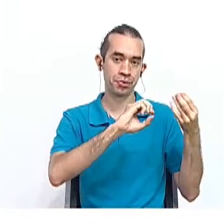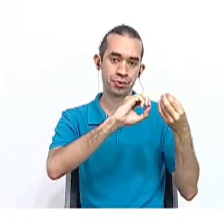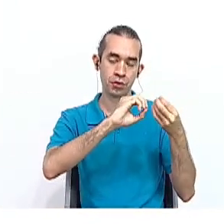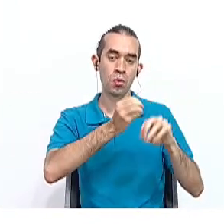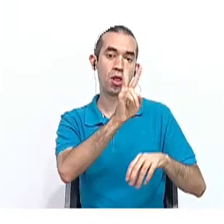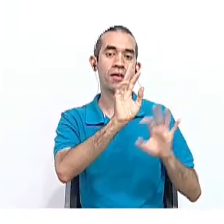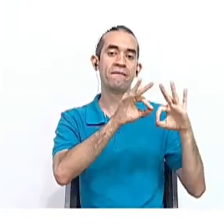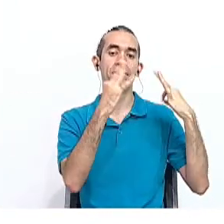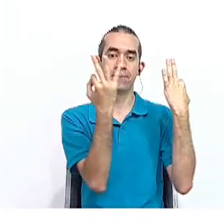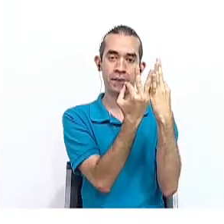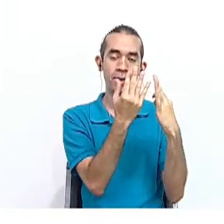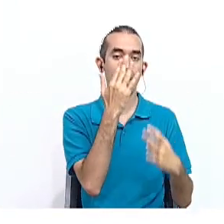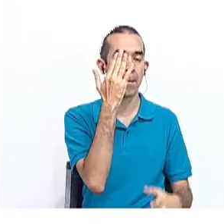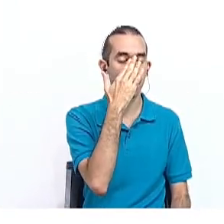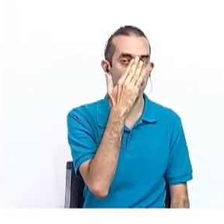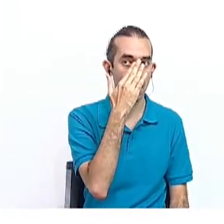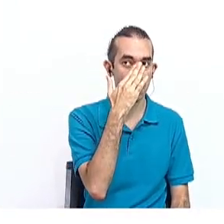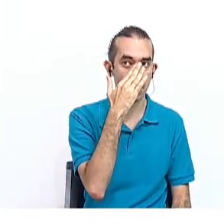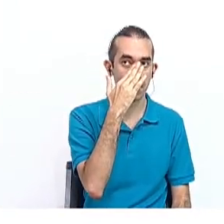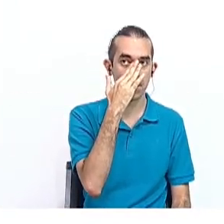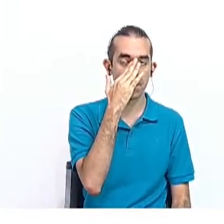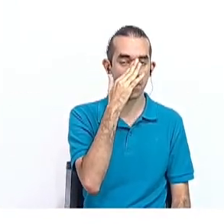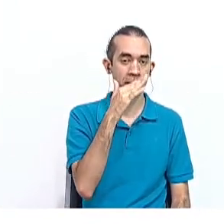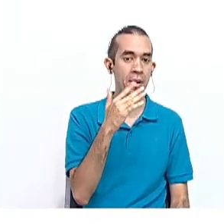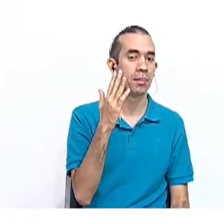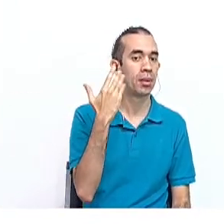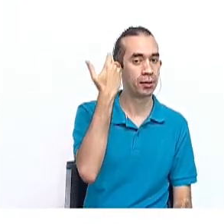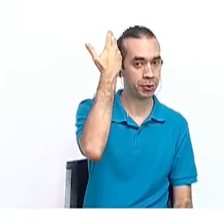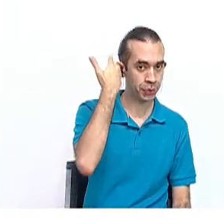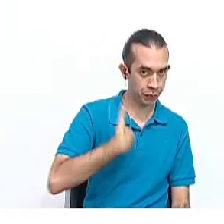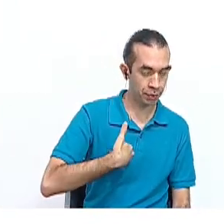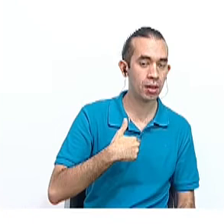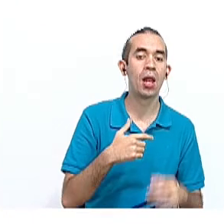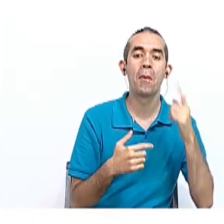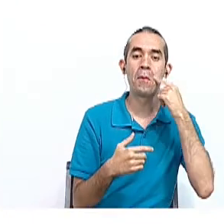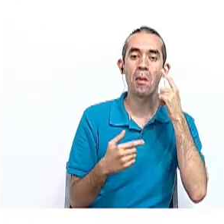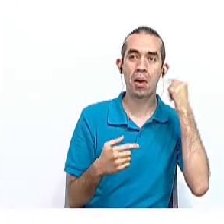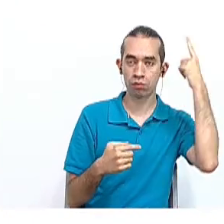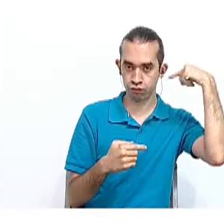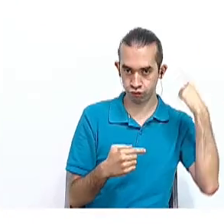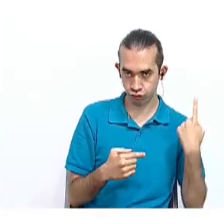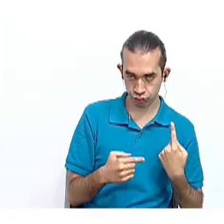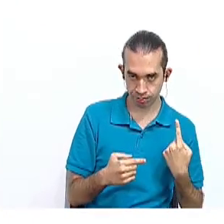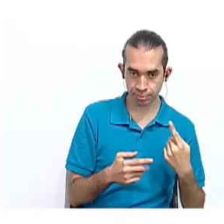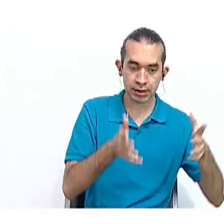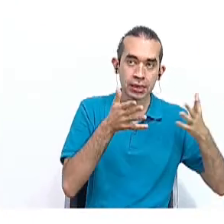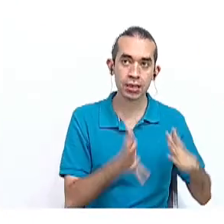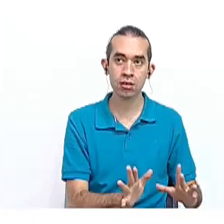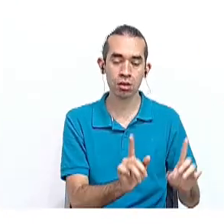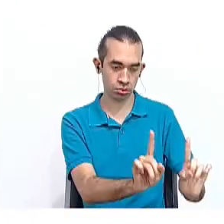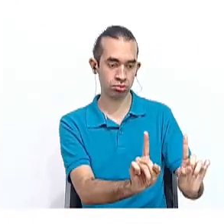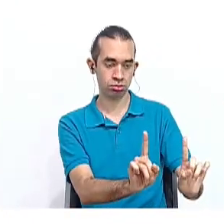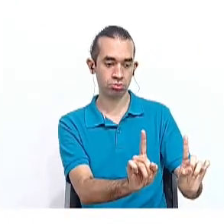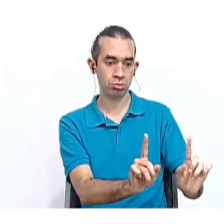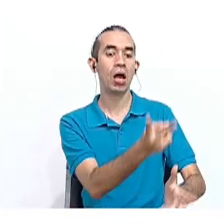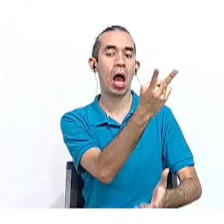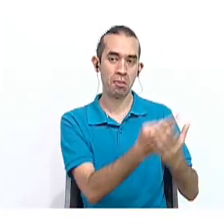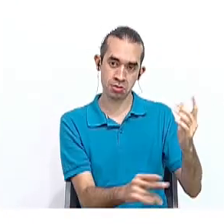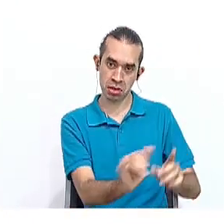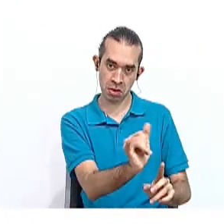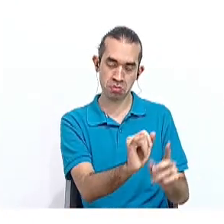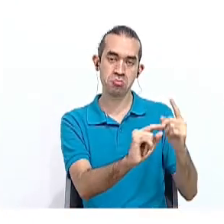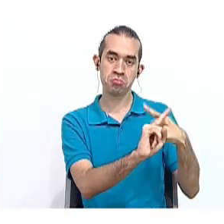2, la madre tiene cabello liso y el padre tiene cabello rizado. Su descendencia también presenta ambas